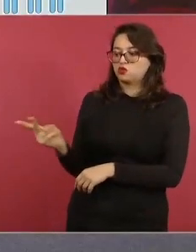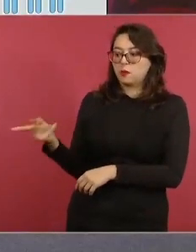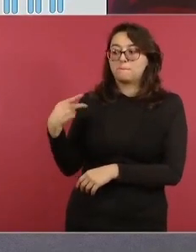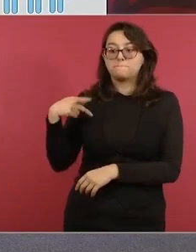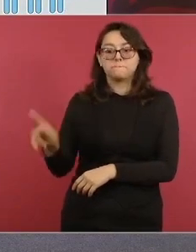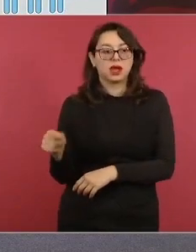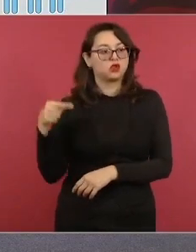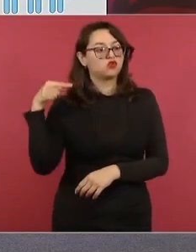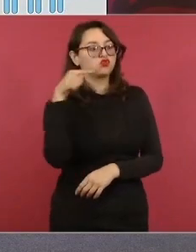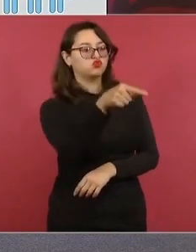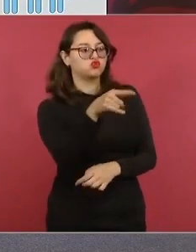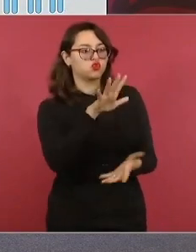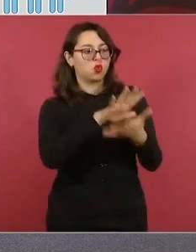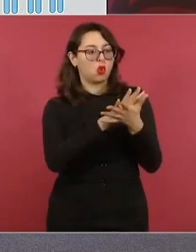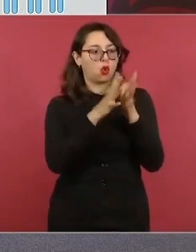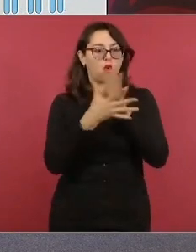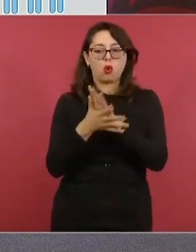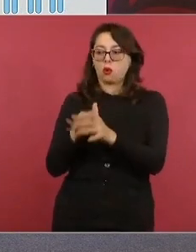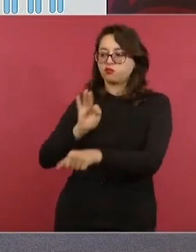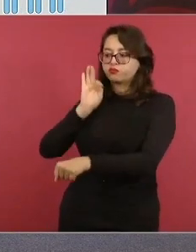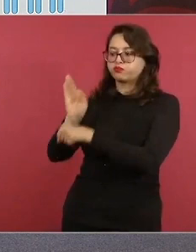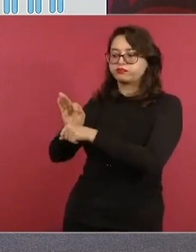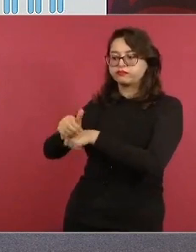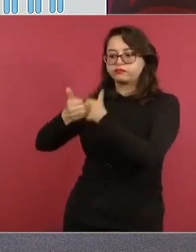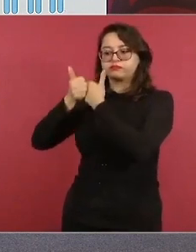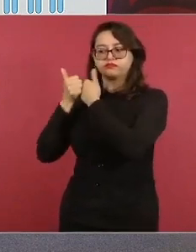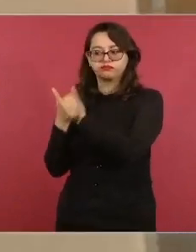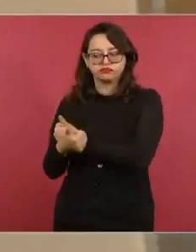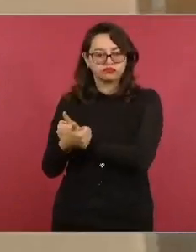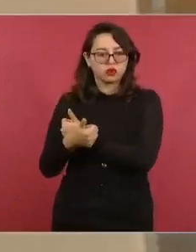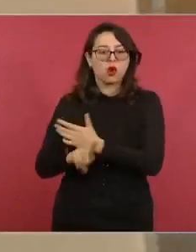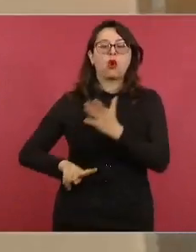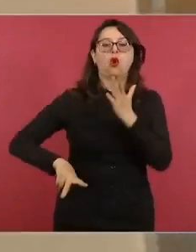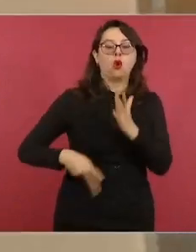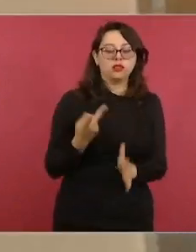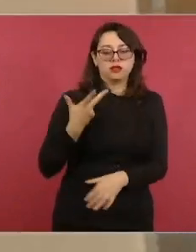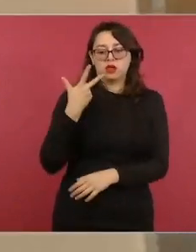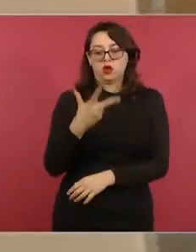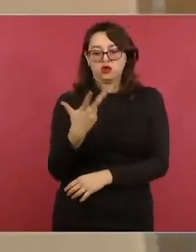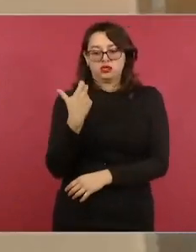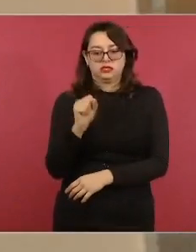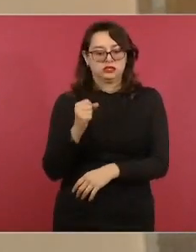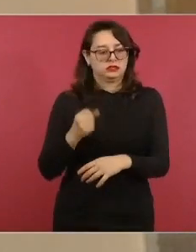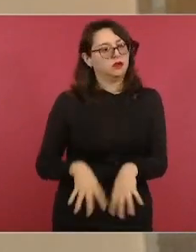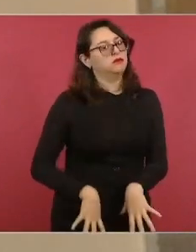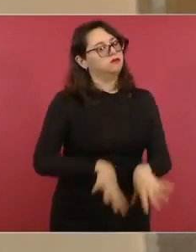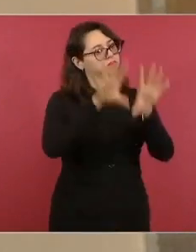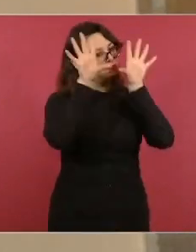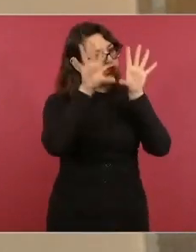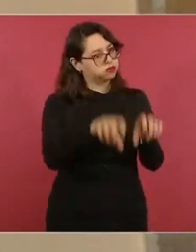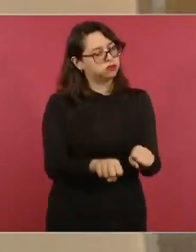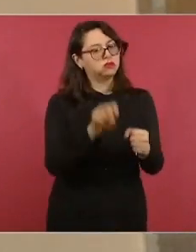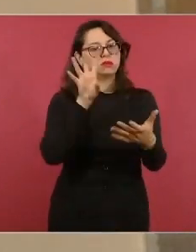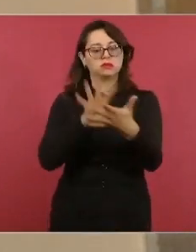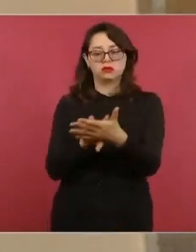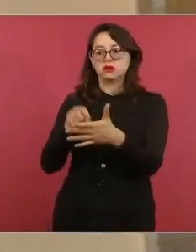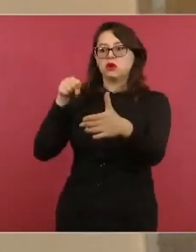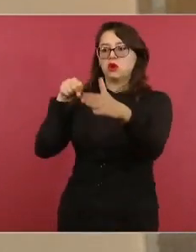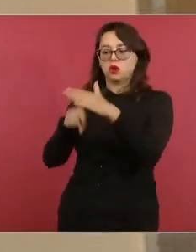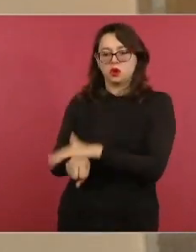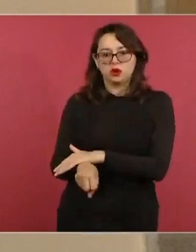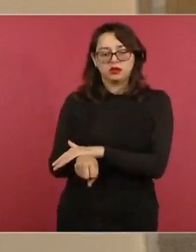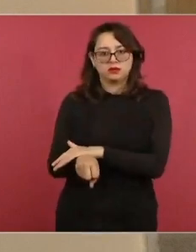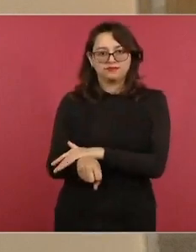México Uriel n fue aprendido en reclusión el ocho de septiembre posteriormente los magistrados